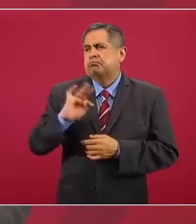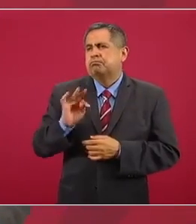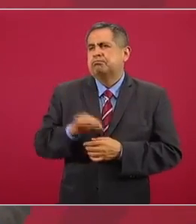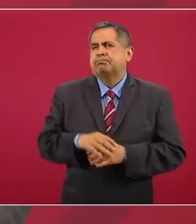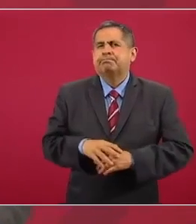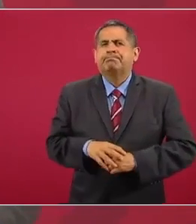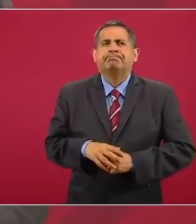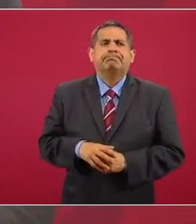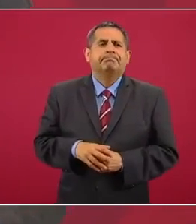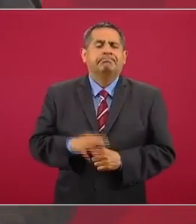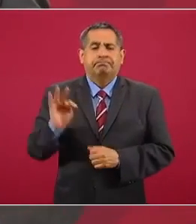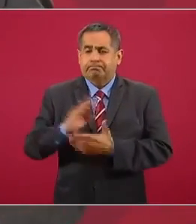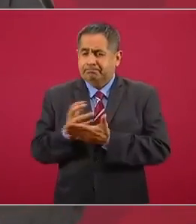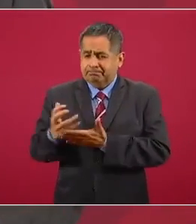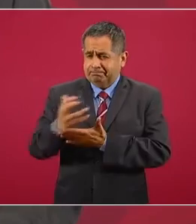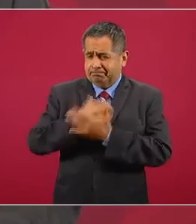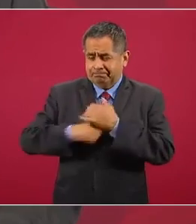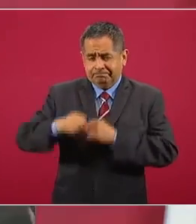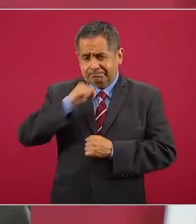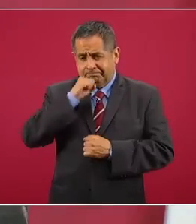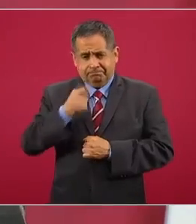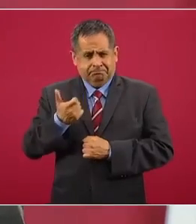que no se gane tanto,